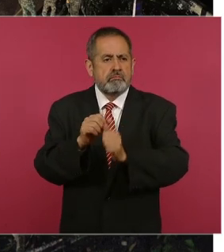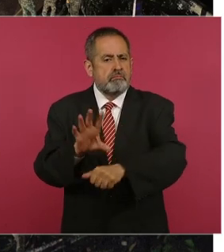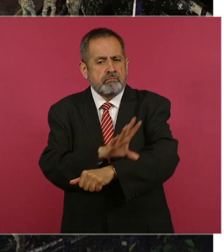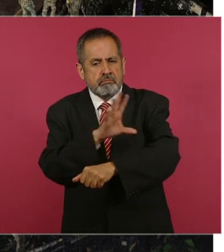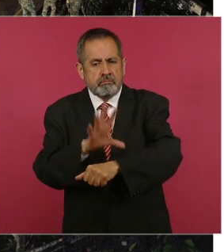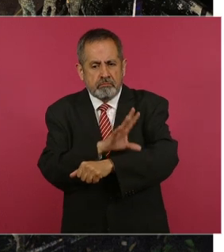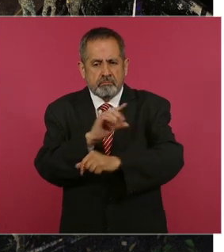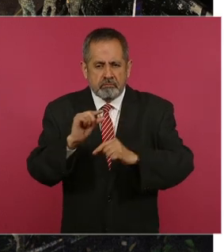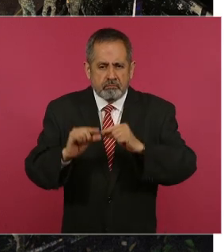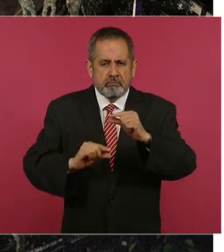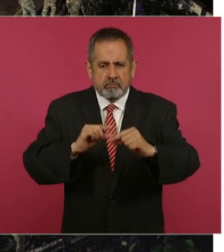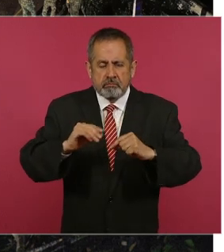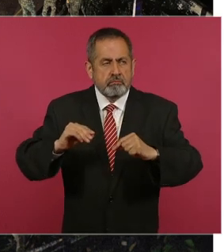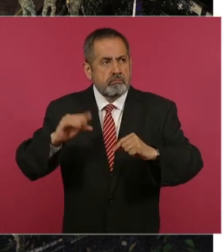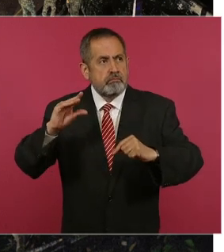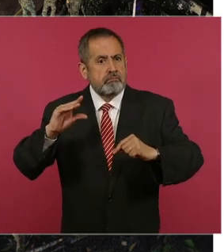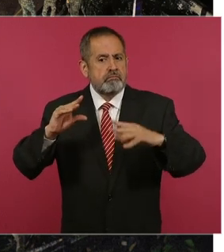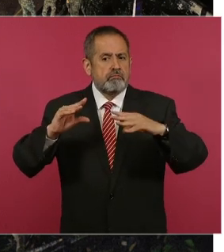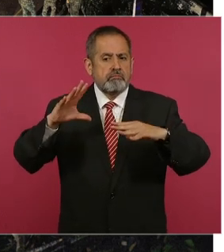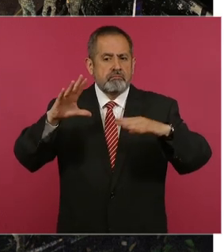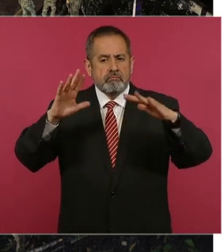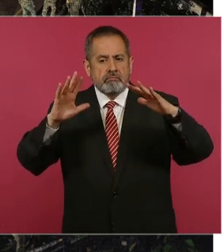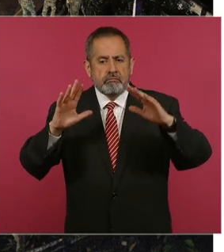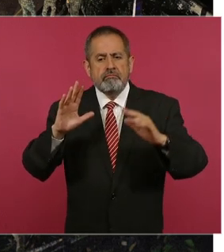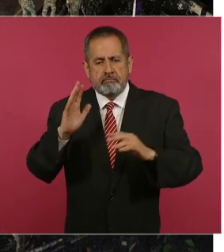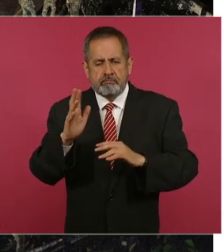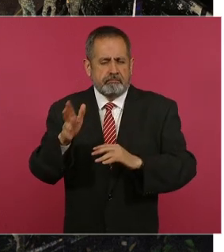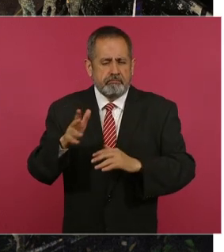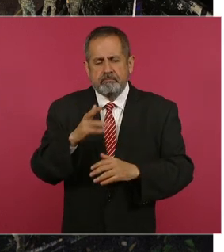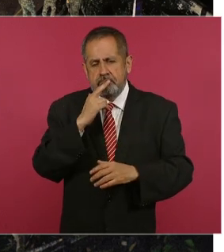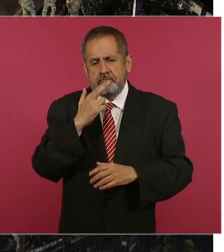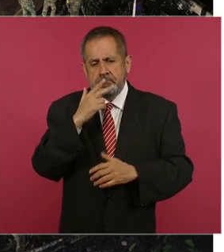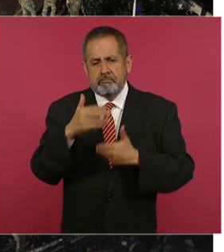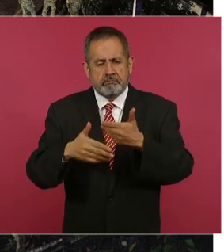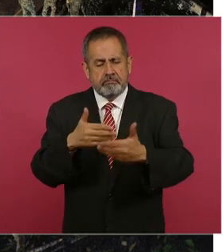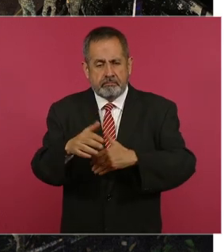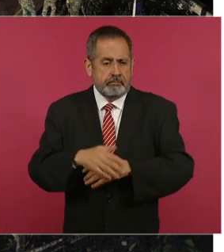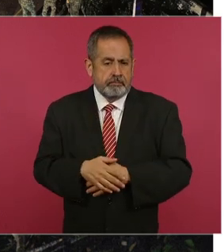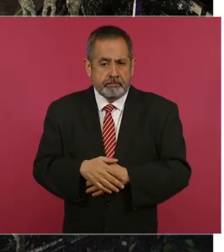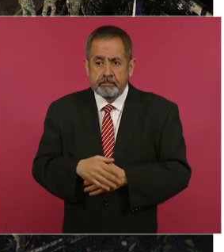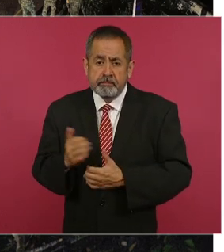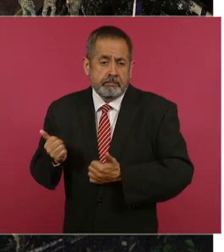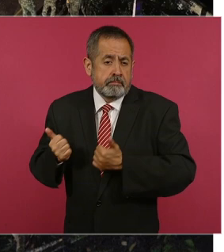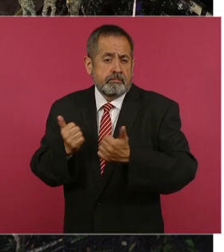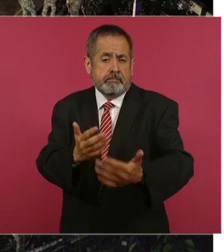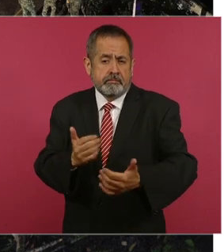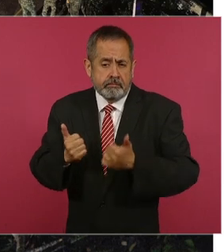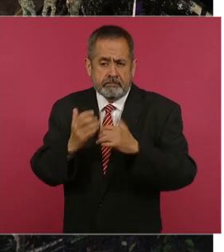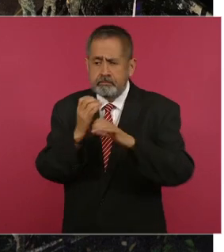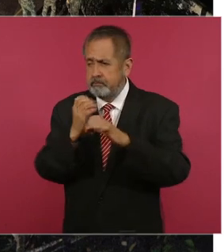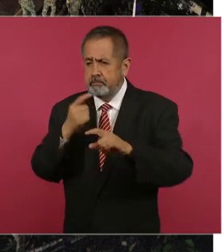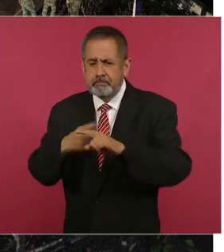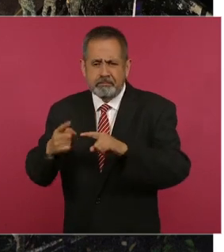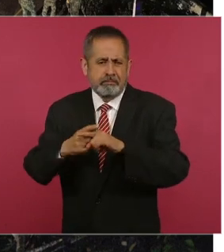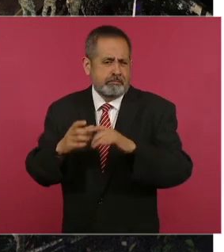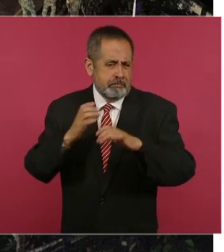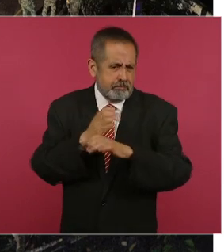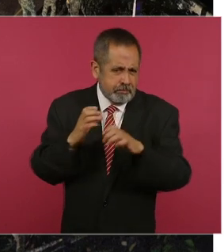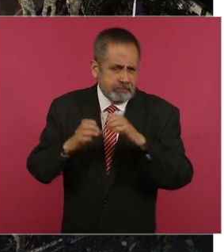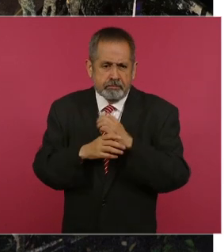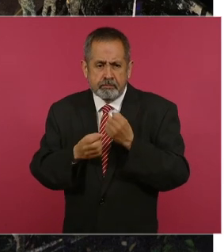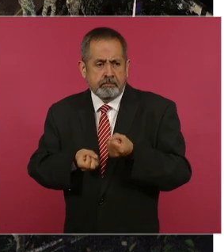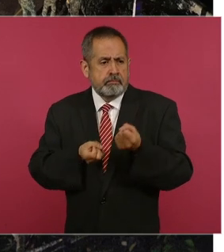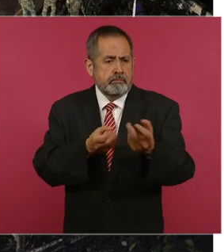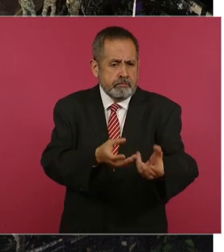por parte de la CFE. Se contempla la distribución de ayuda humanitaria por parte de la Sedena y